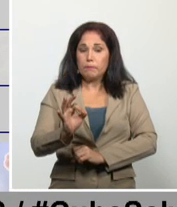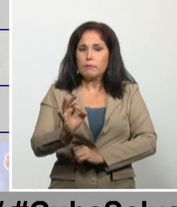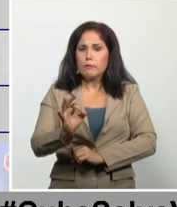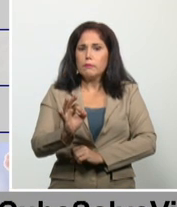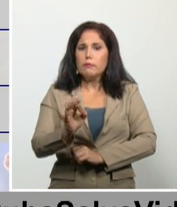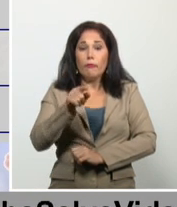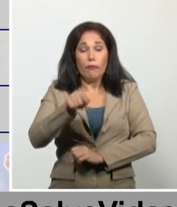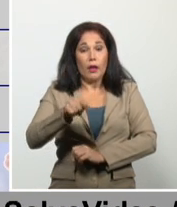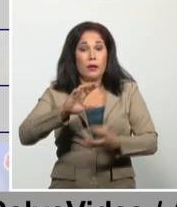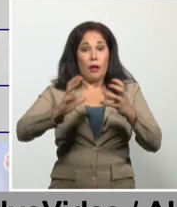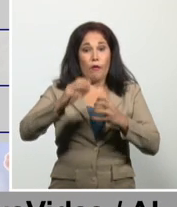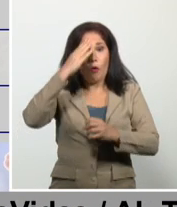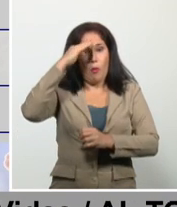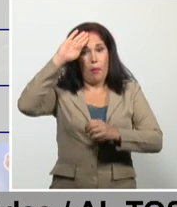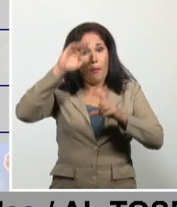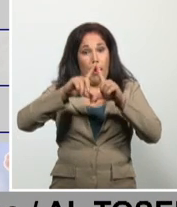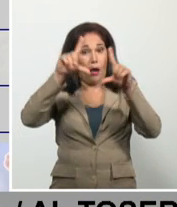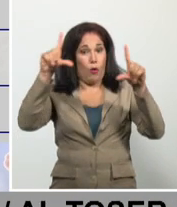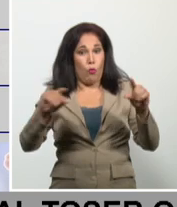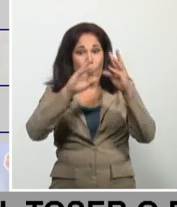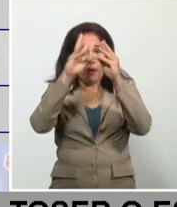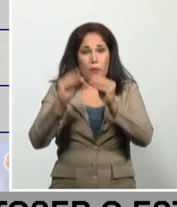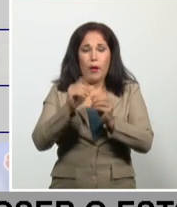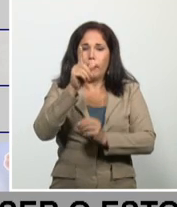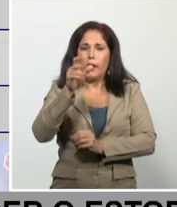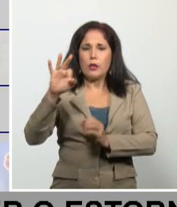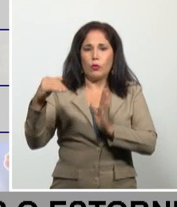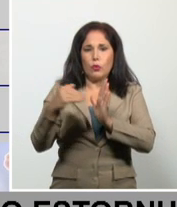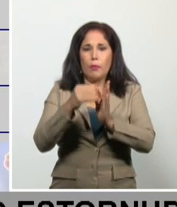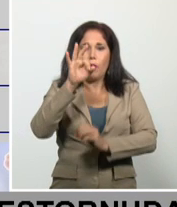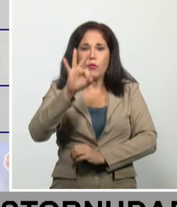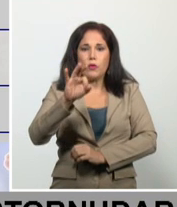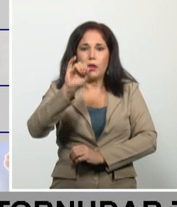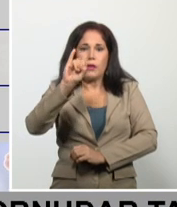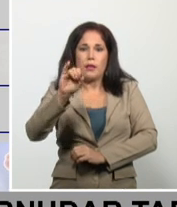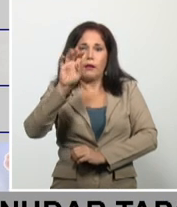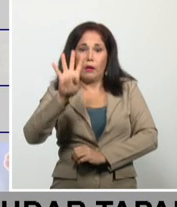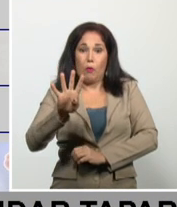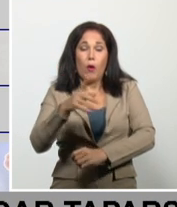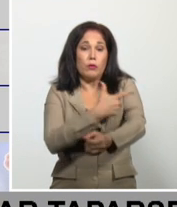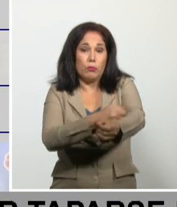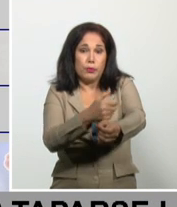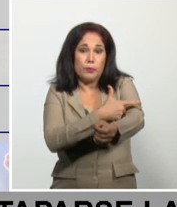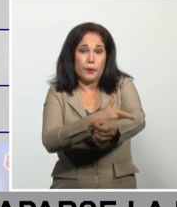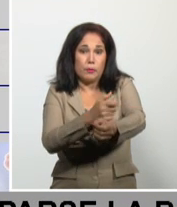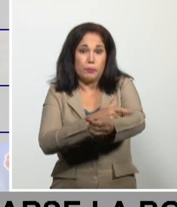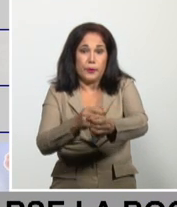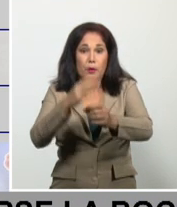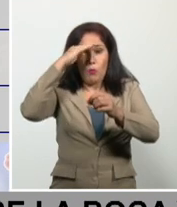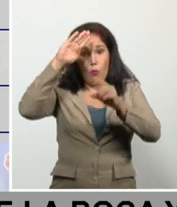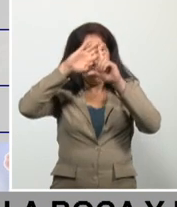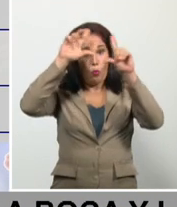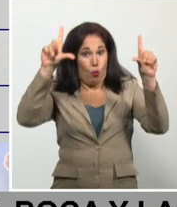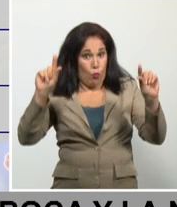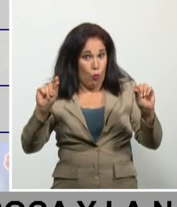Ya de esta forma el país acumula 18.864 muestras realizadas, de las